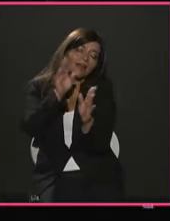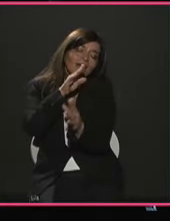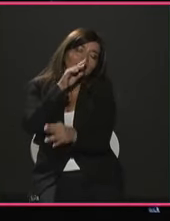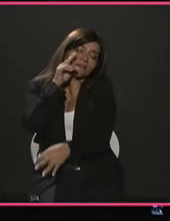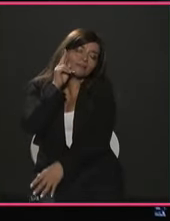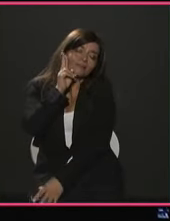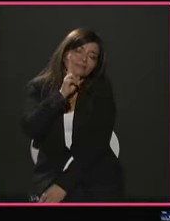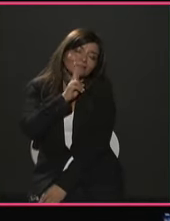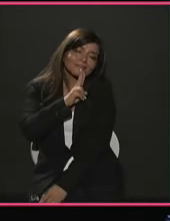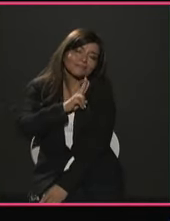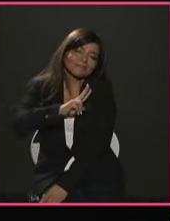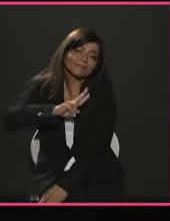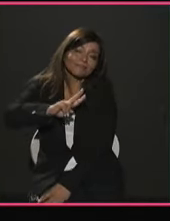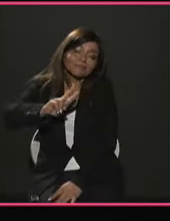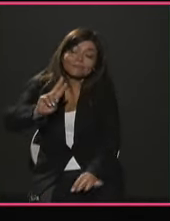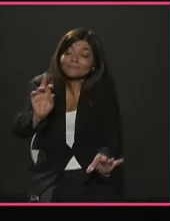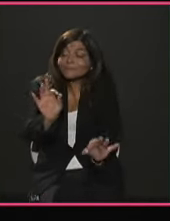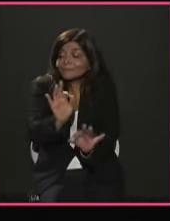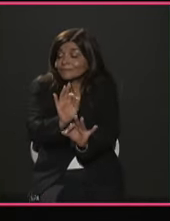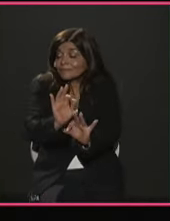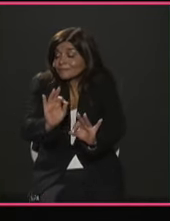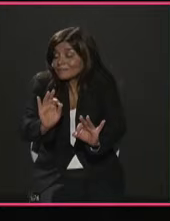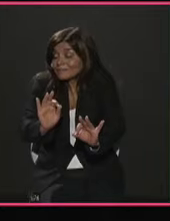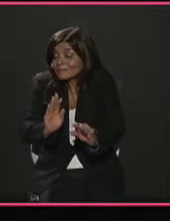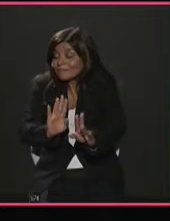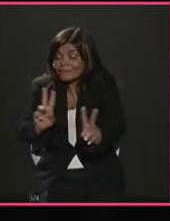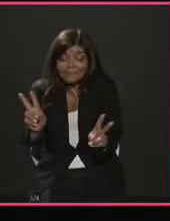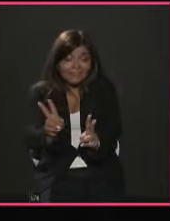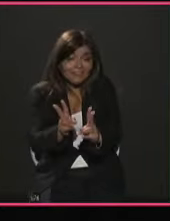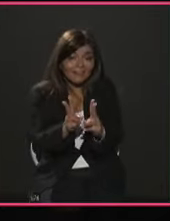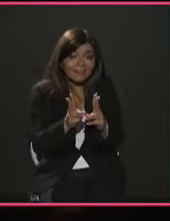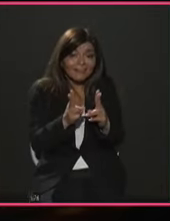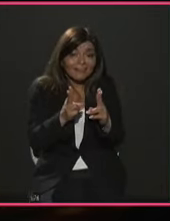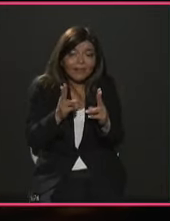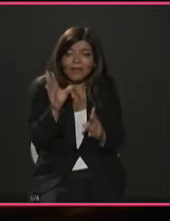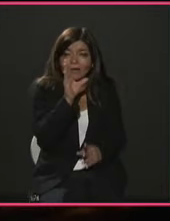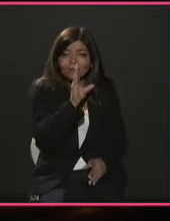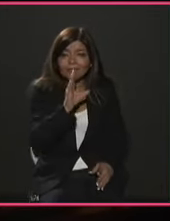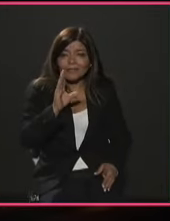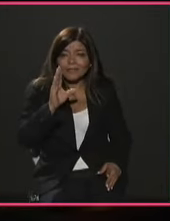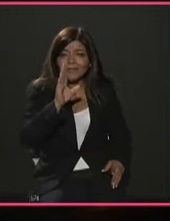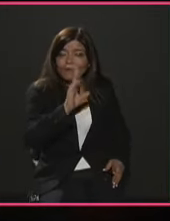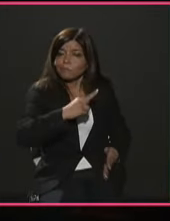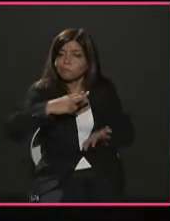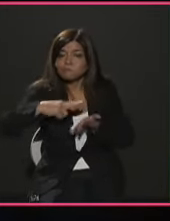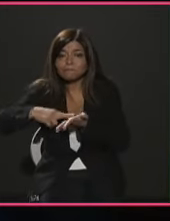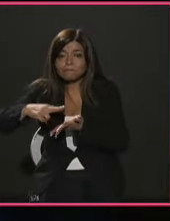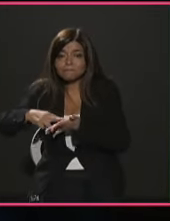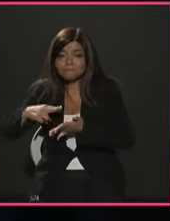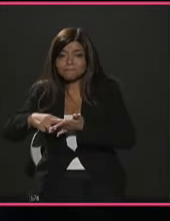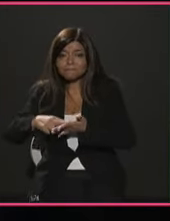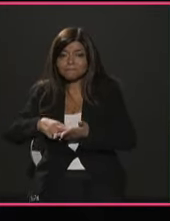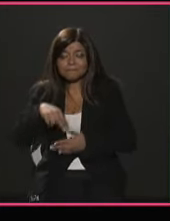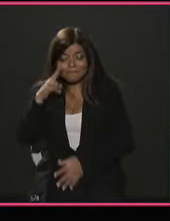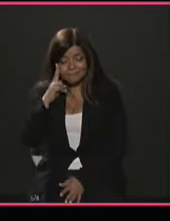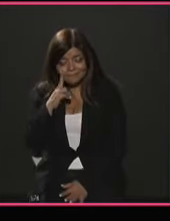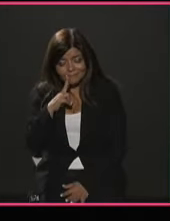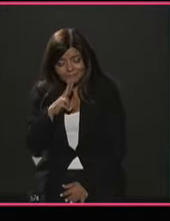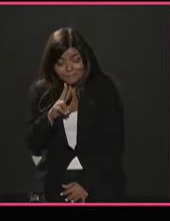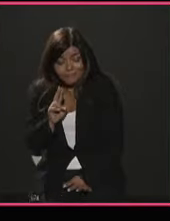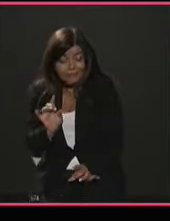salvo aunque no sepa nadar solo busco una verdad Quiero ver si hay